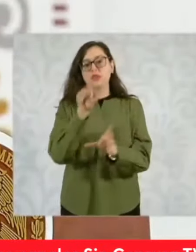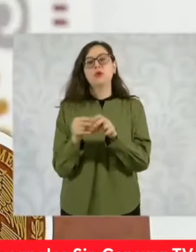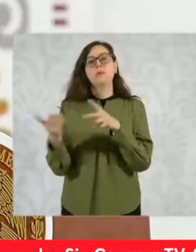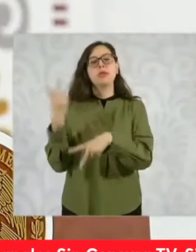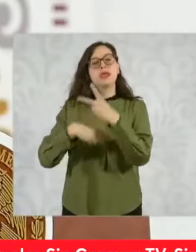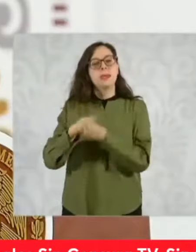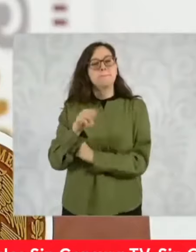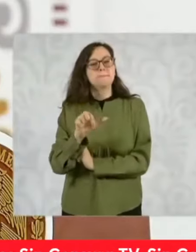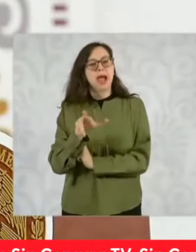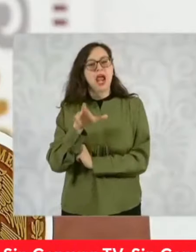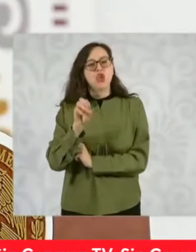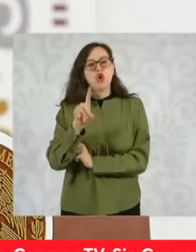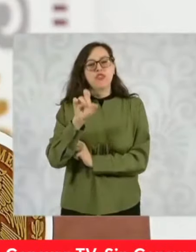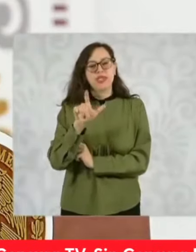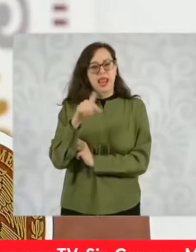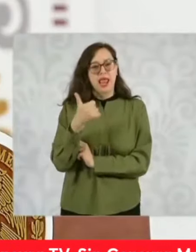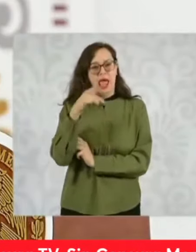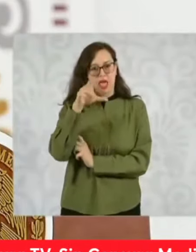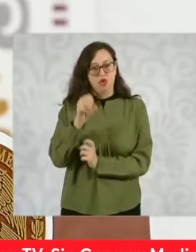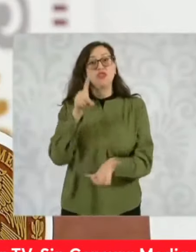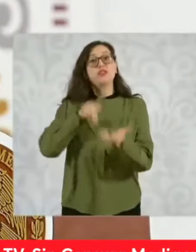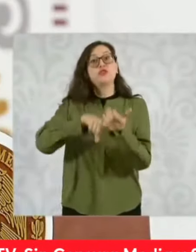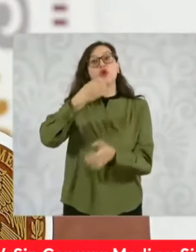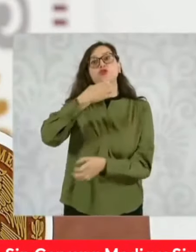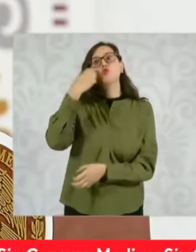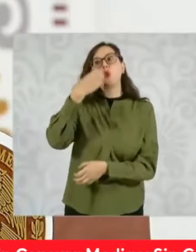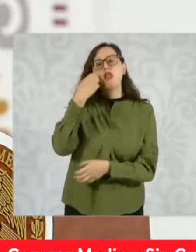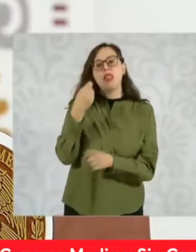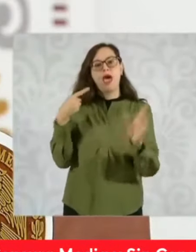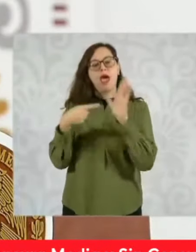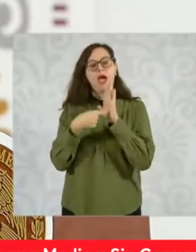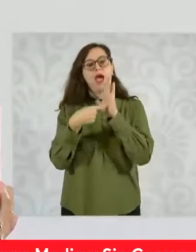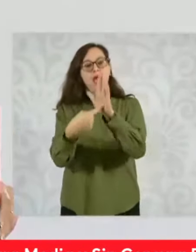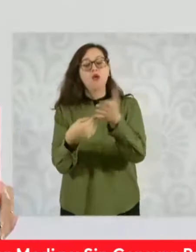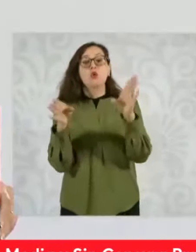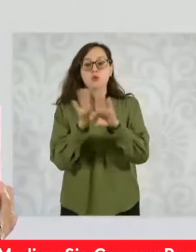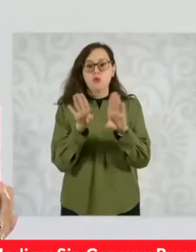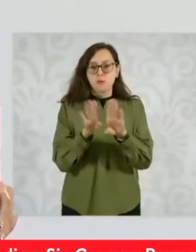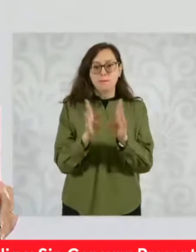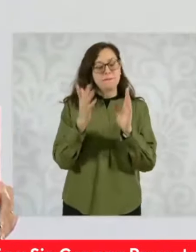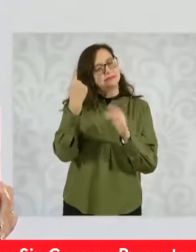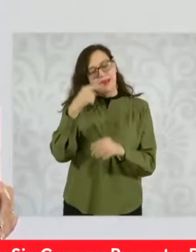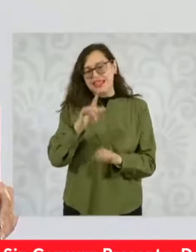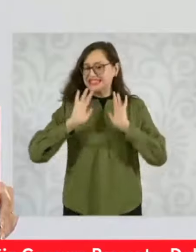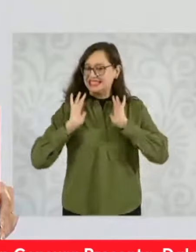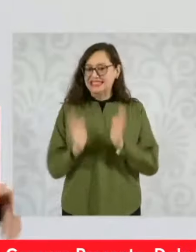cómo vamos a hacer realidad finalmente que las niñas y los niños en las